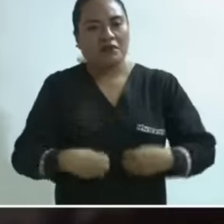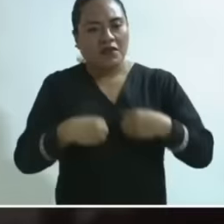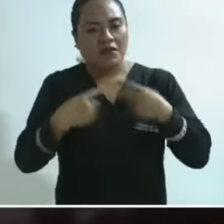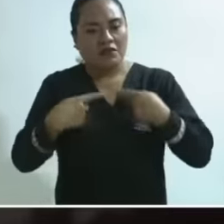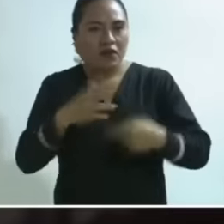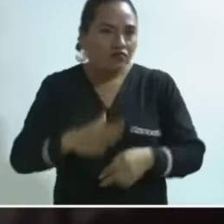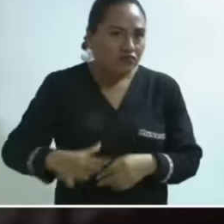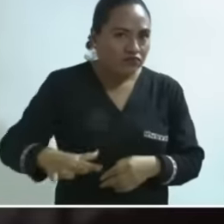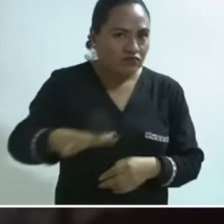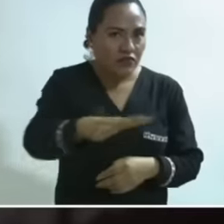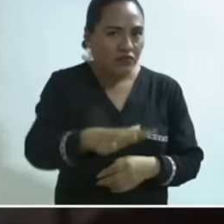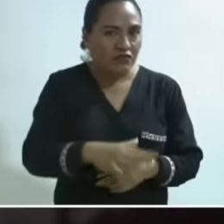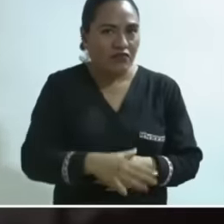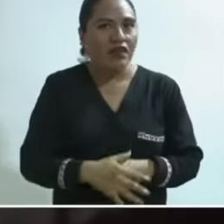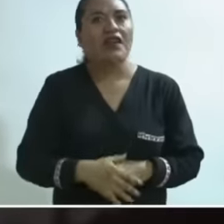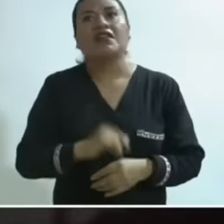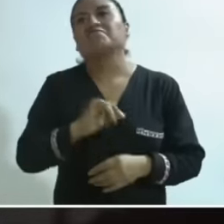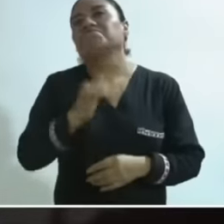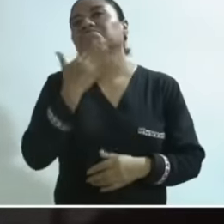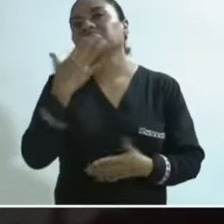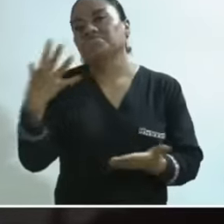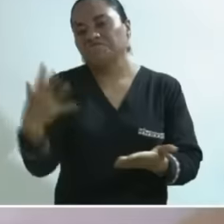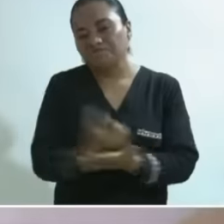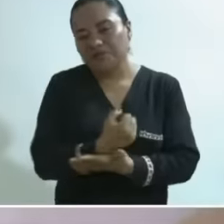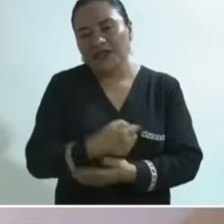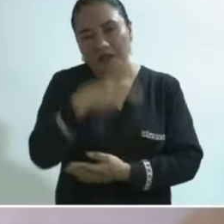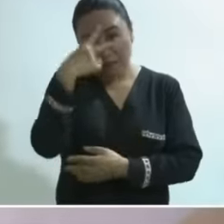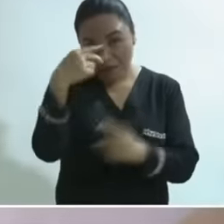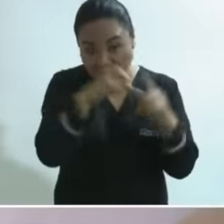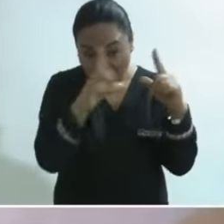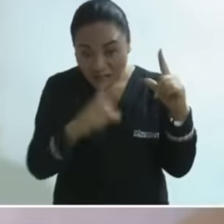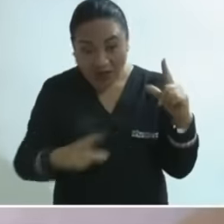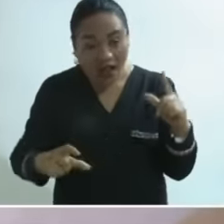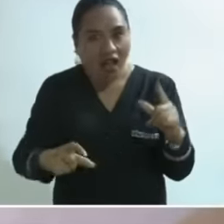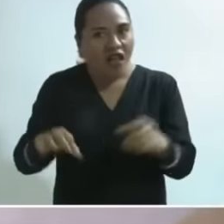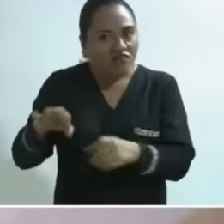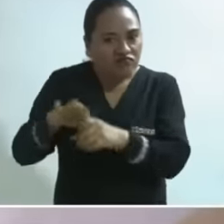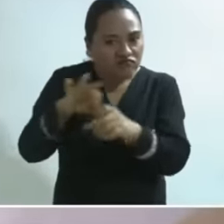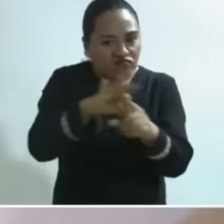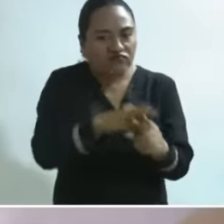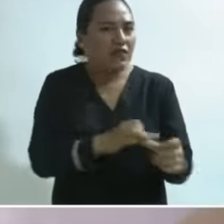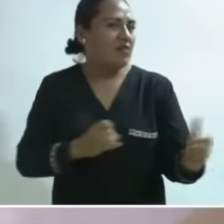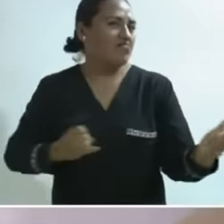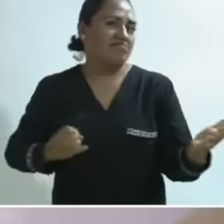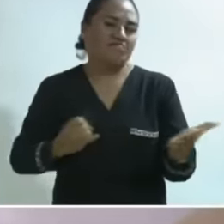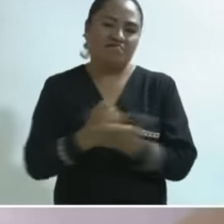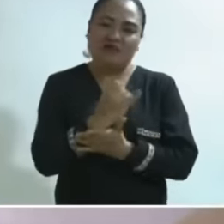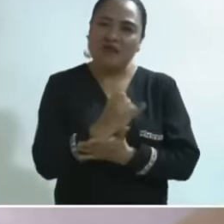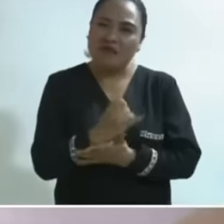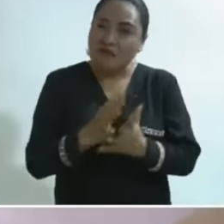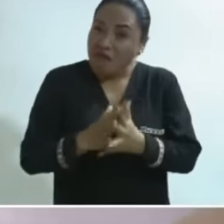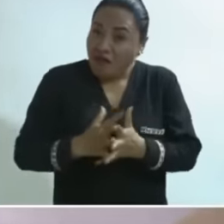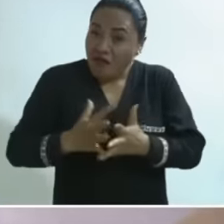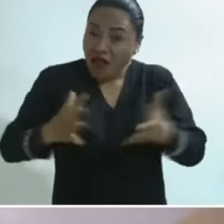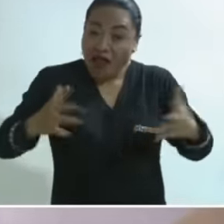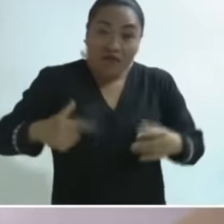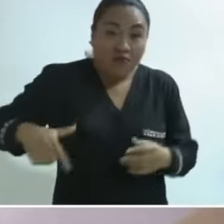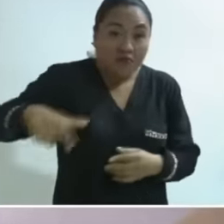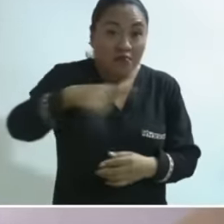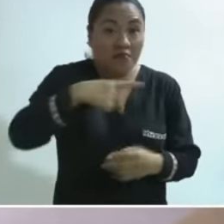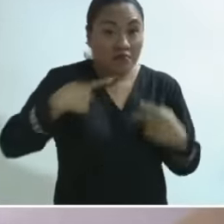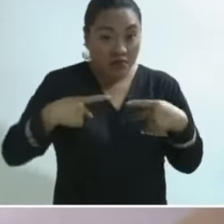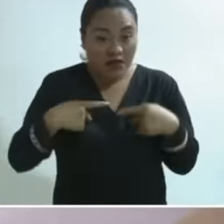pública. Y lo logramos. El pueblo de México decidió masivamente que quiere